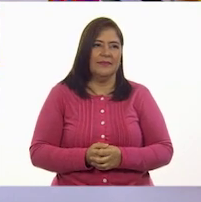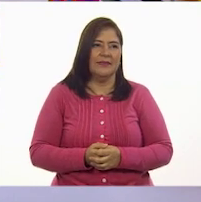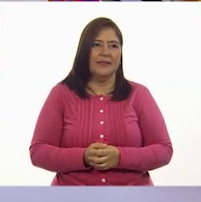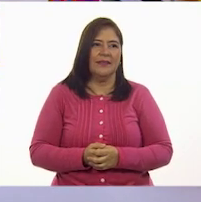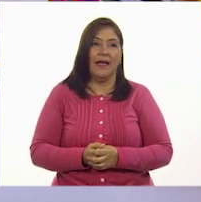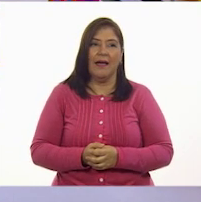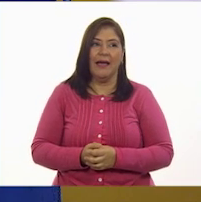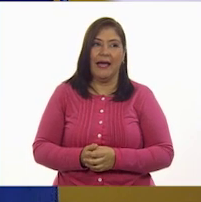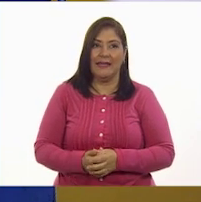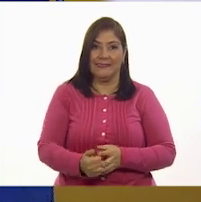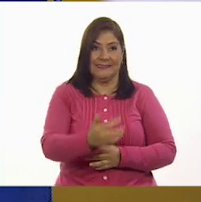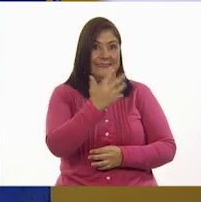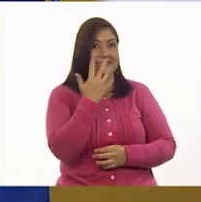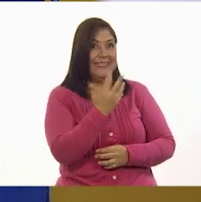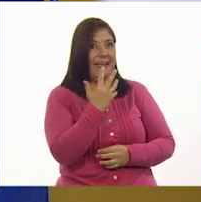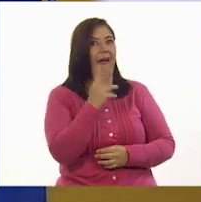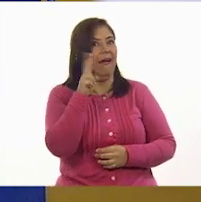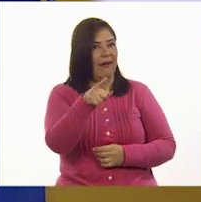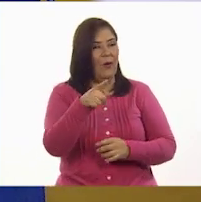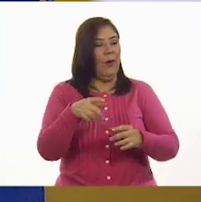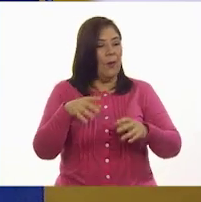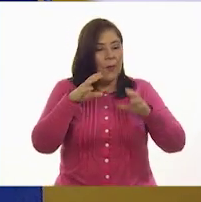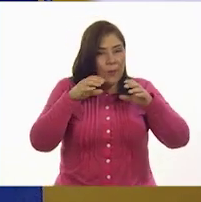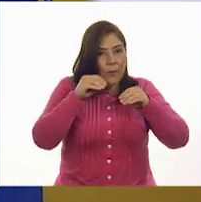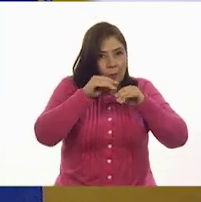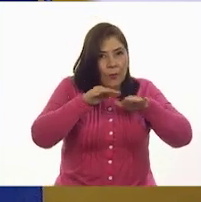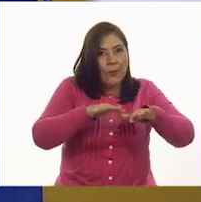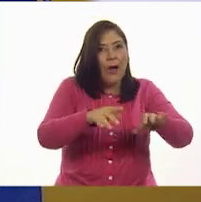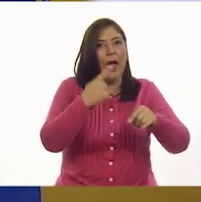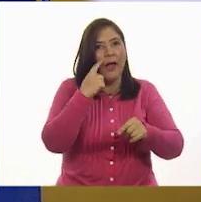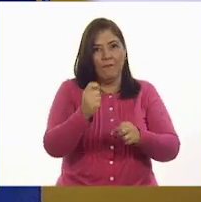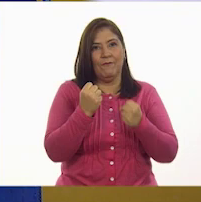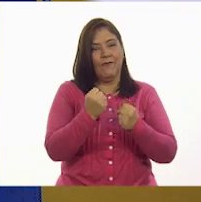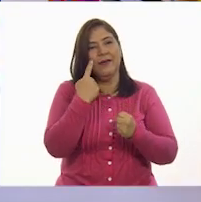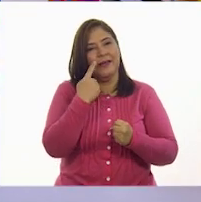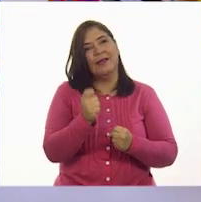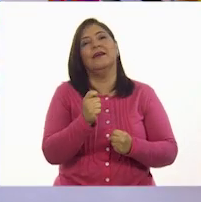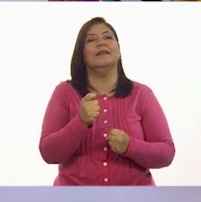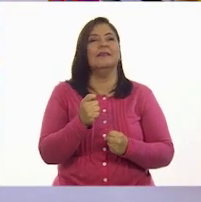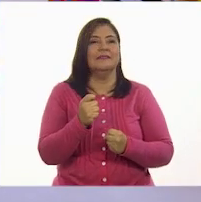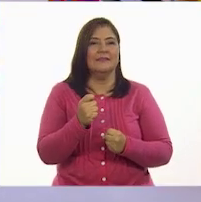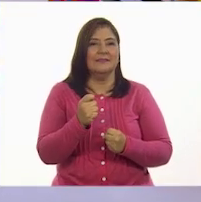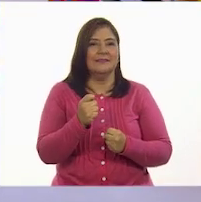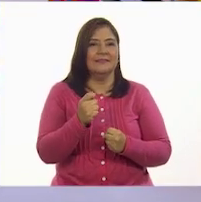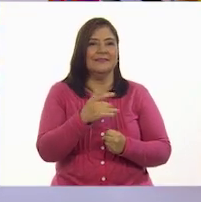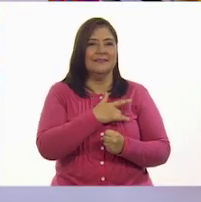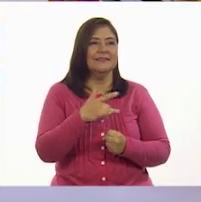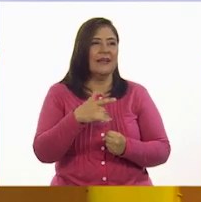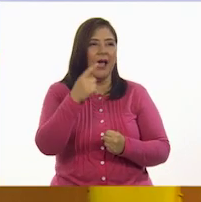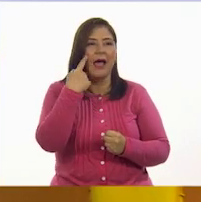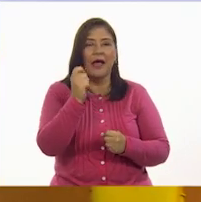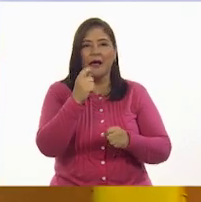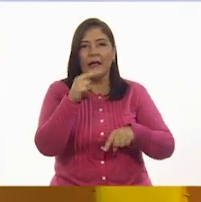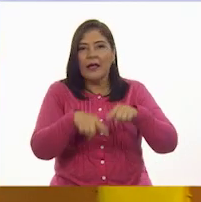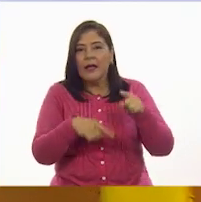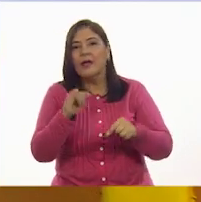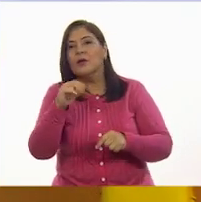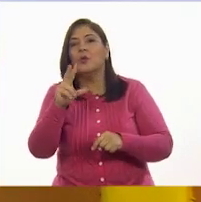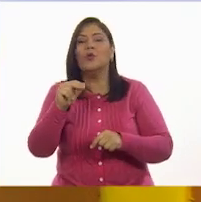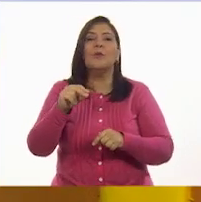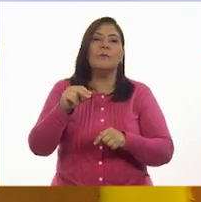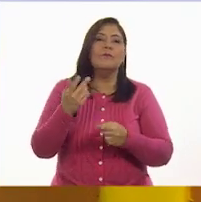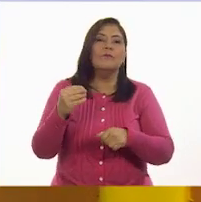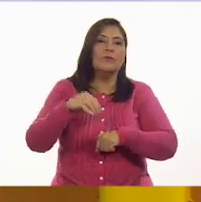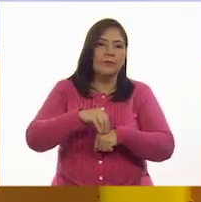Sí, le soplaron. Ahora sí le soplaron fuerte. Soplaron. Vamos a ver, tienes que quitar o... Ay, no sabemos si tenemos que quitar o poner. Sí, a